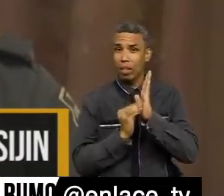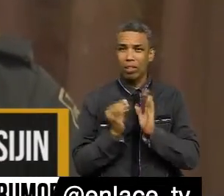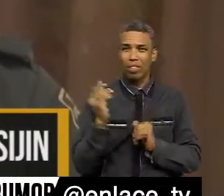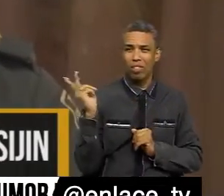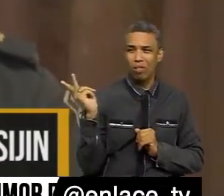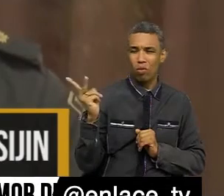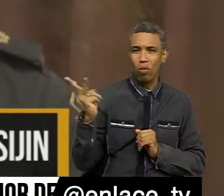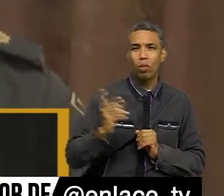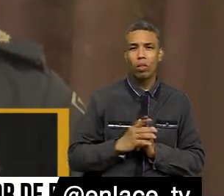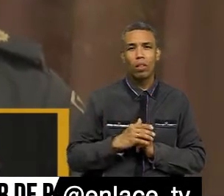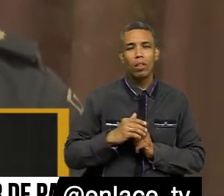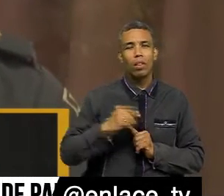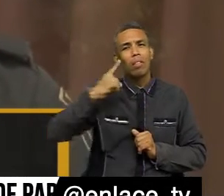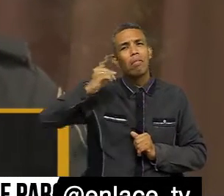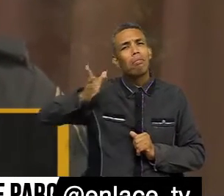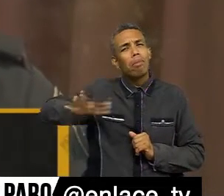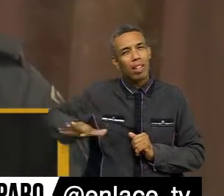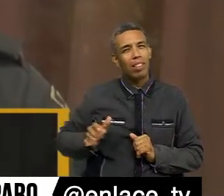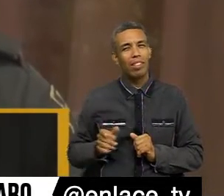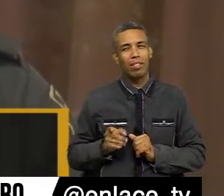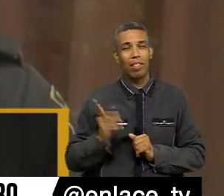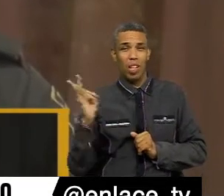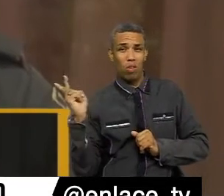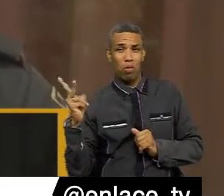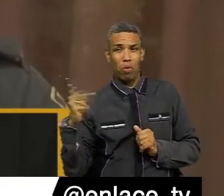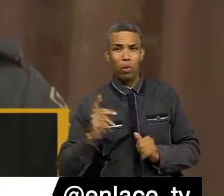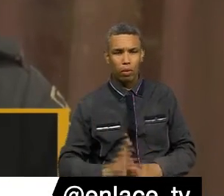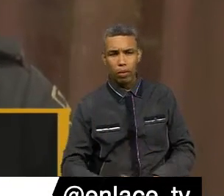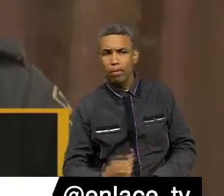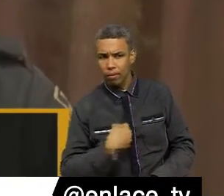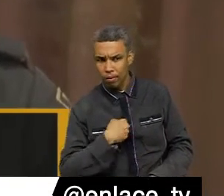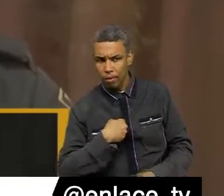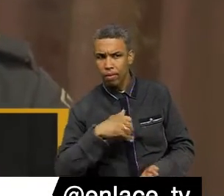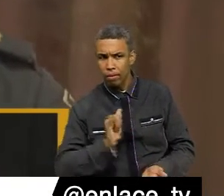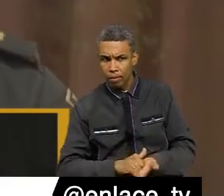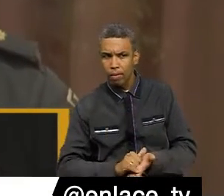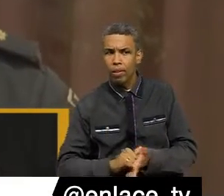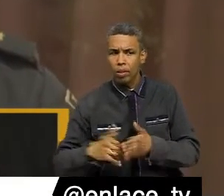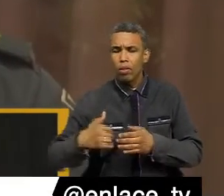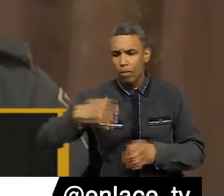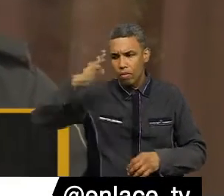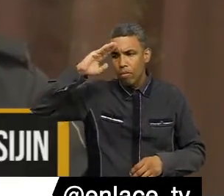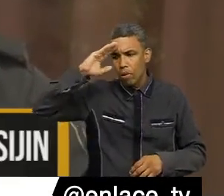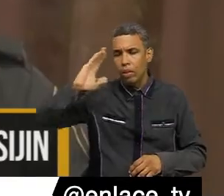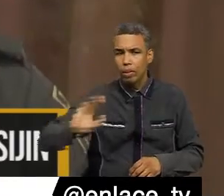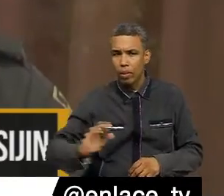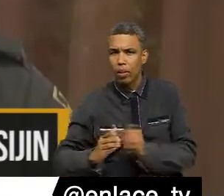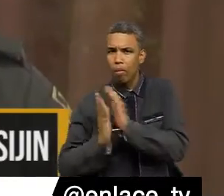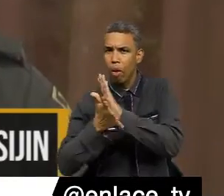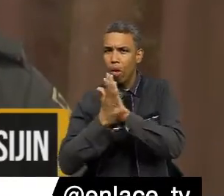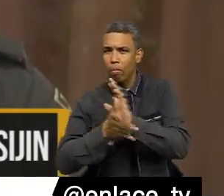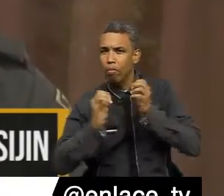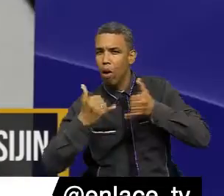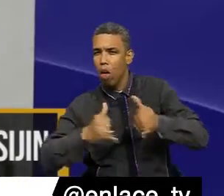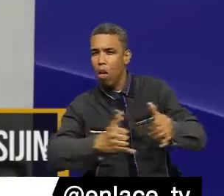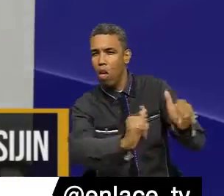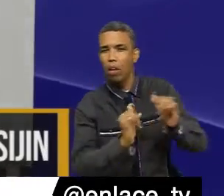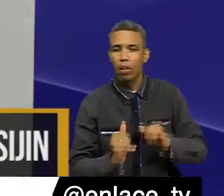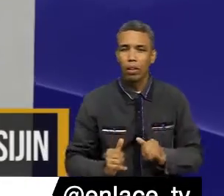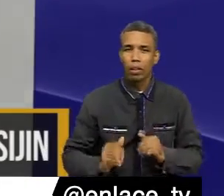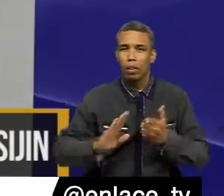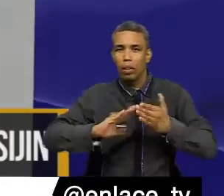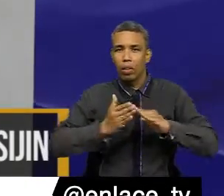pasar por miembros de la institución. De acuerdo a la información suministrada por la misma comunidad, que nos decía que